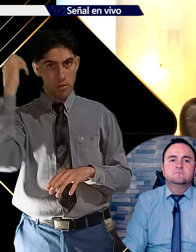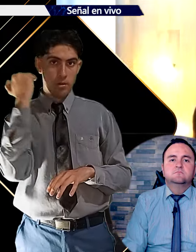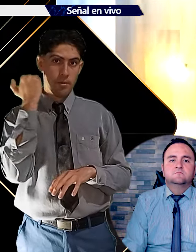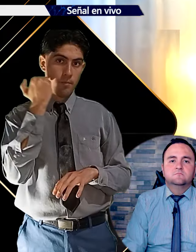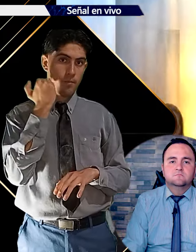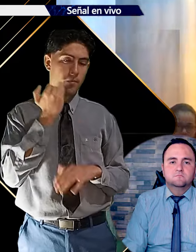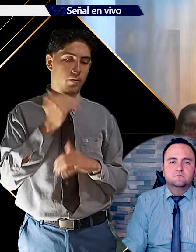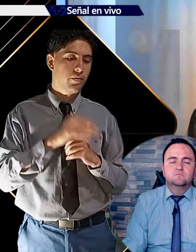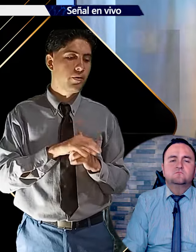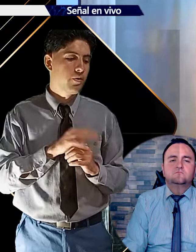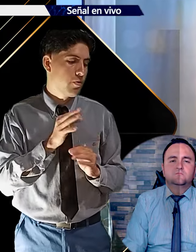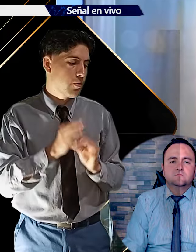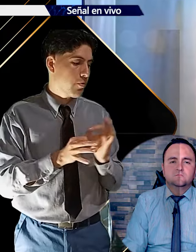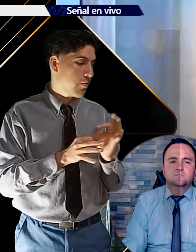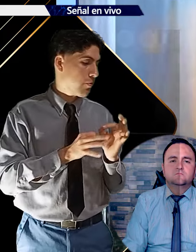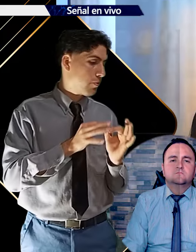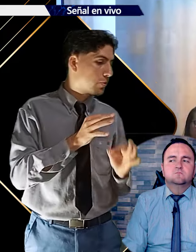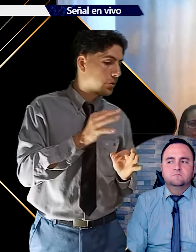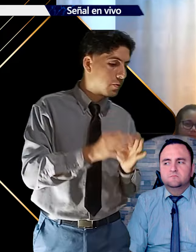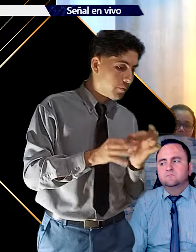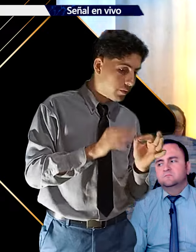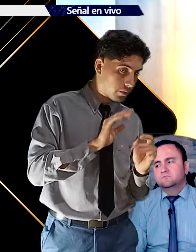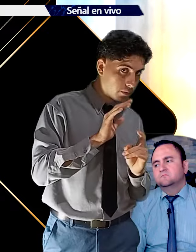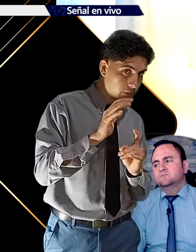cuando le van a tocar sus leoncillos? Ay, ay, ay.